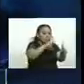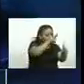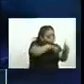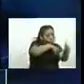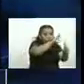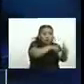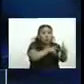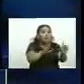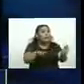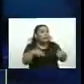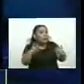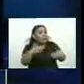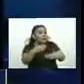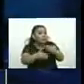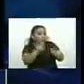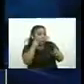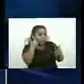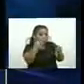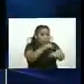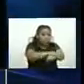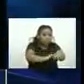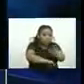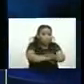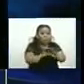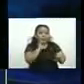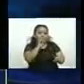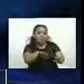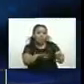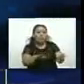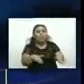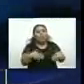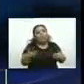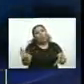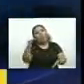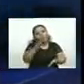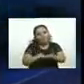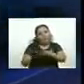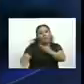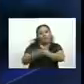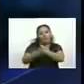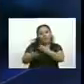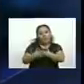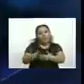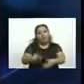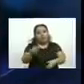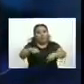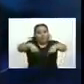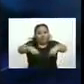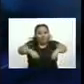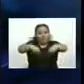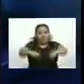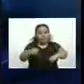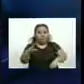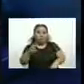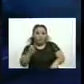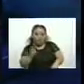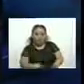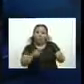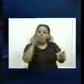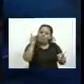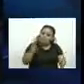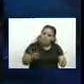asalto. Mientras procedían con el arresto, los agentes recibieron otra alerta sobre el hurto de una motocicleta, misma que